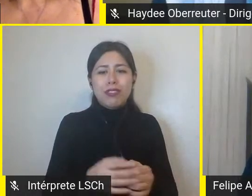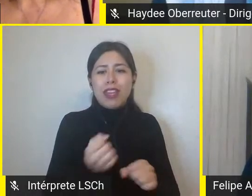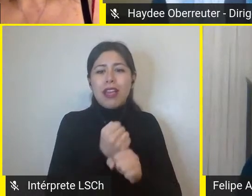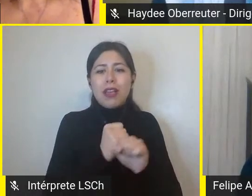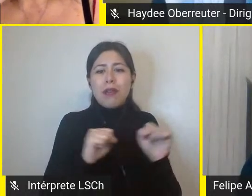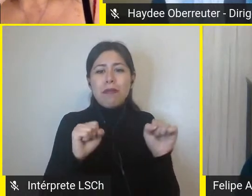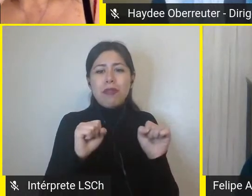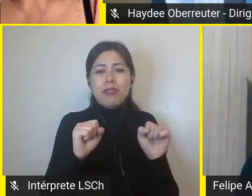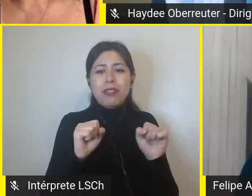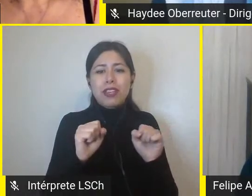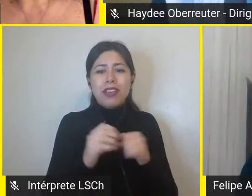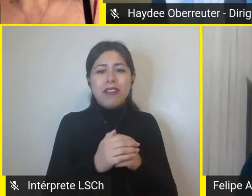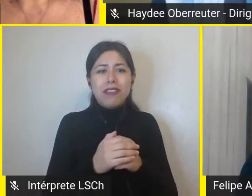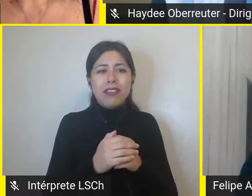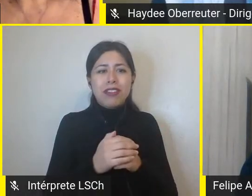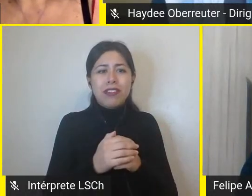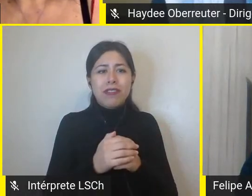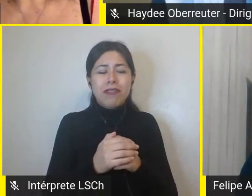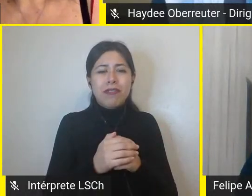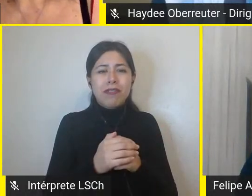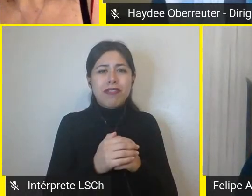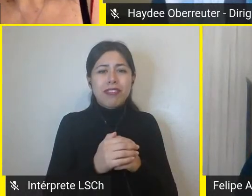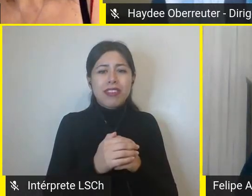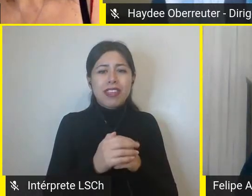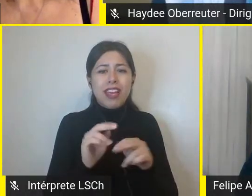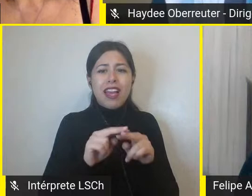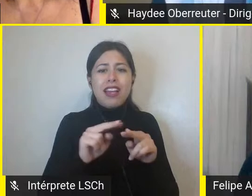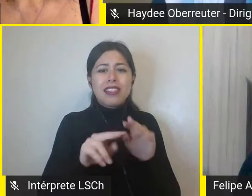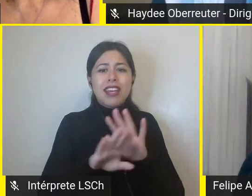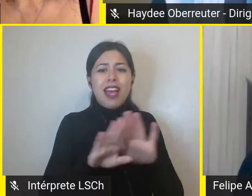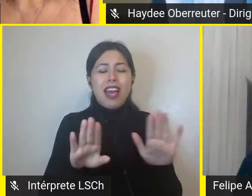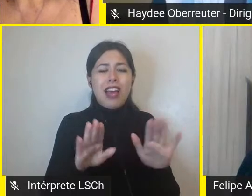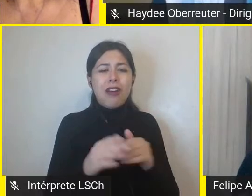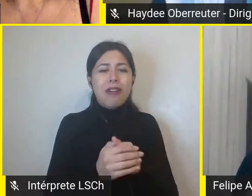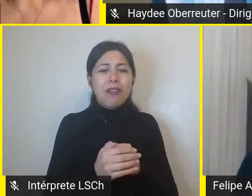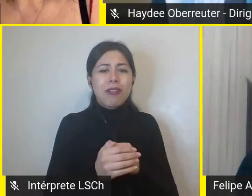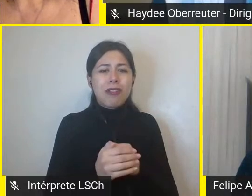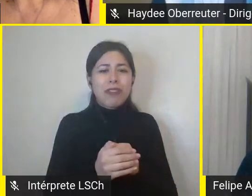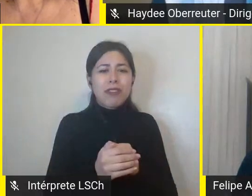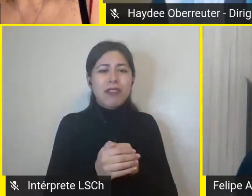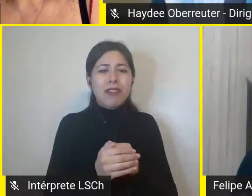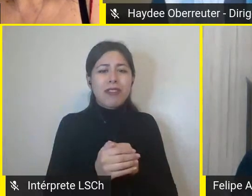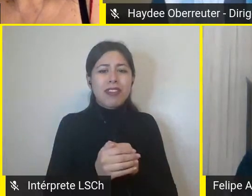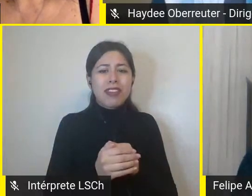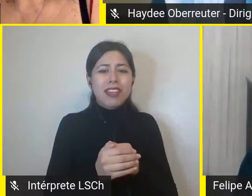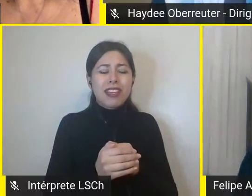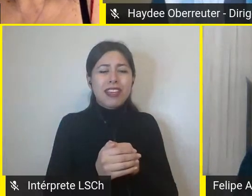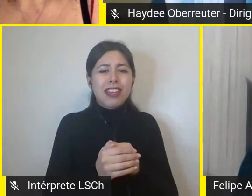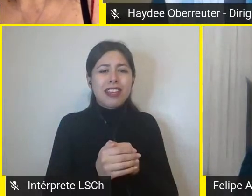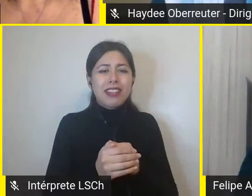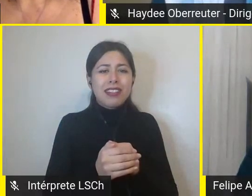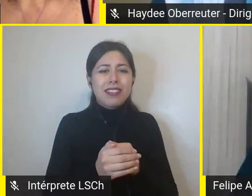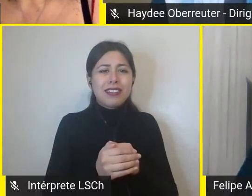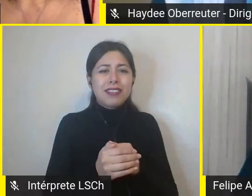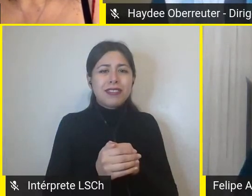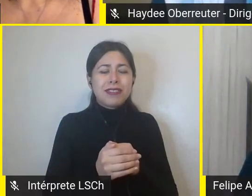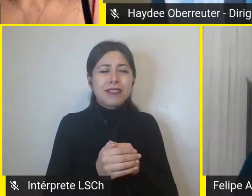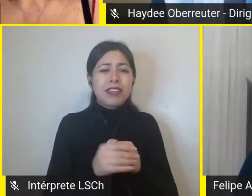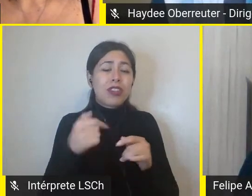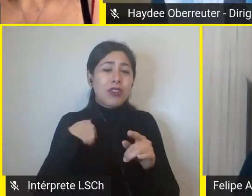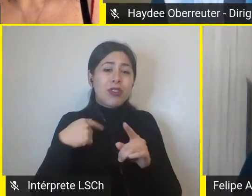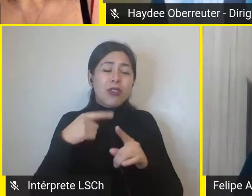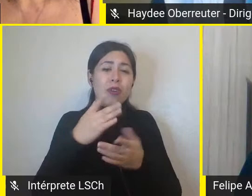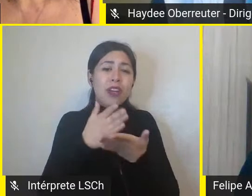algo. Y bueno, esto es como un poco interesante del hecho de que yo venía de clase,